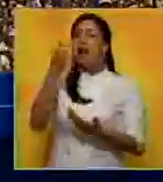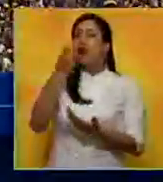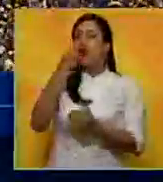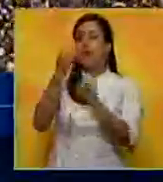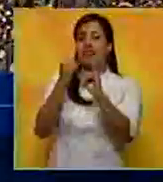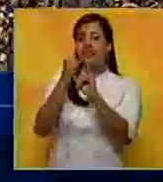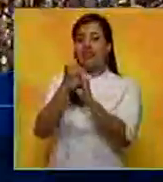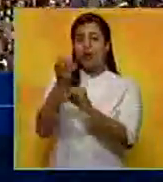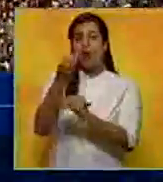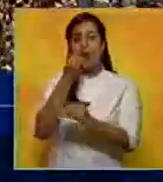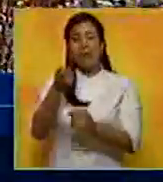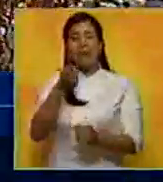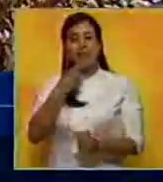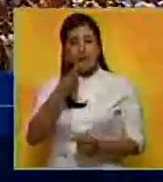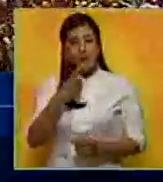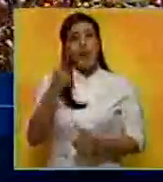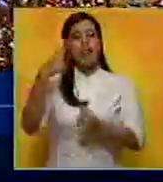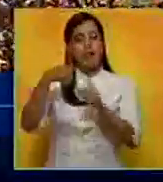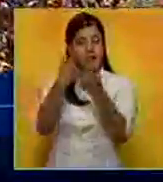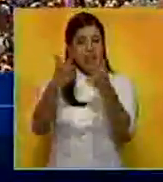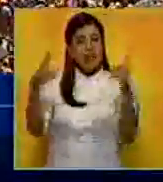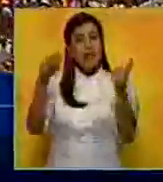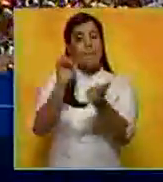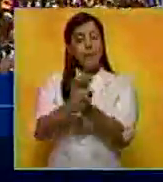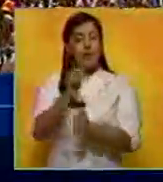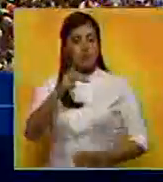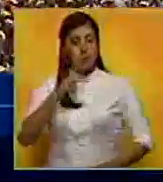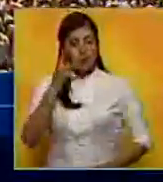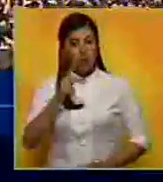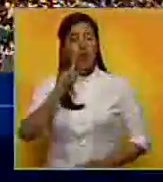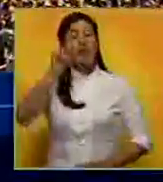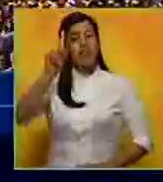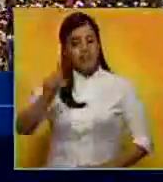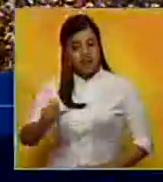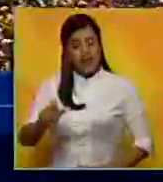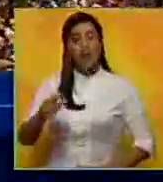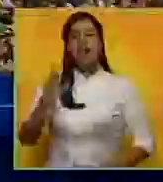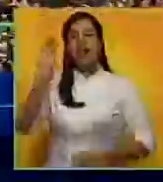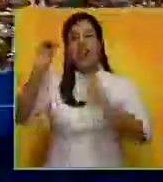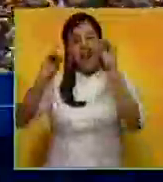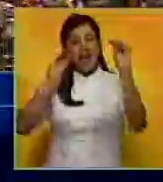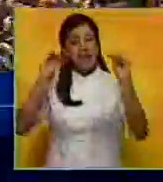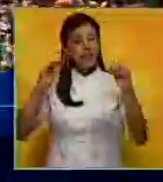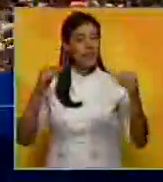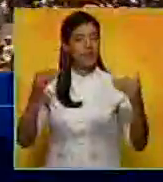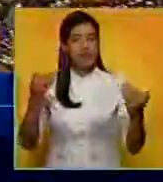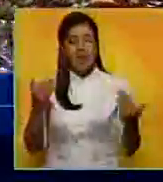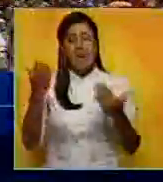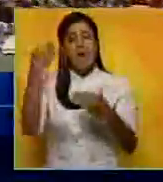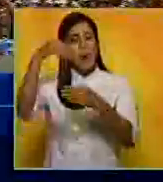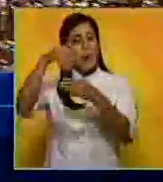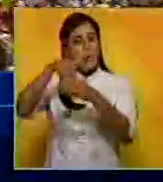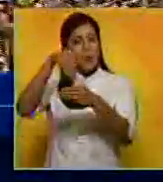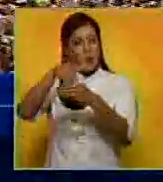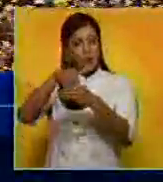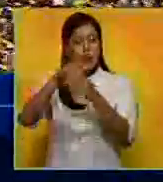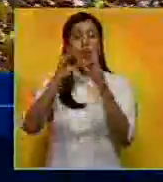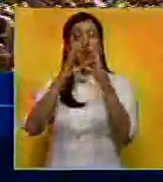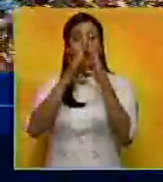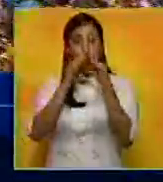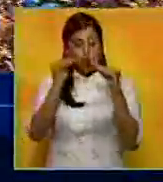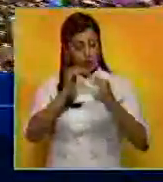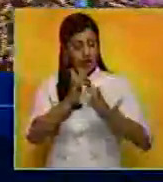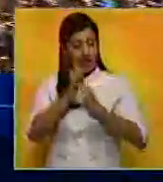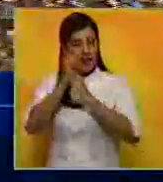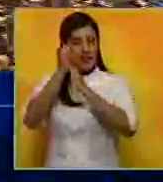internacional de alimentos y medicinas la liberación de los denominados presos políticos y la convocatoria a elecciones todos los